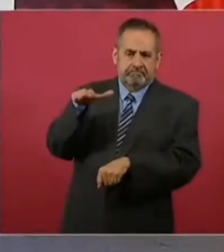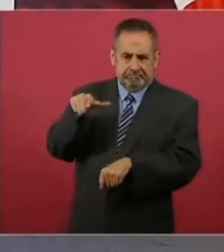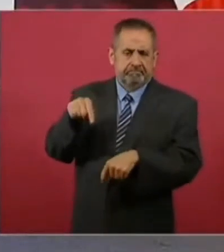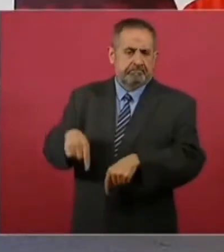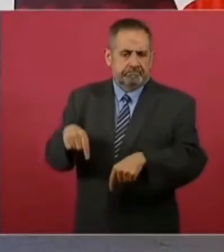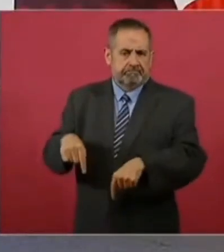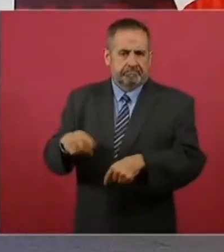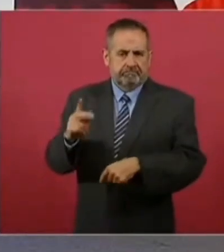esta es